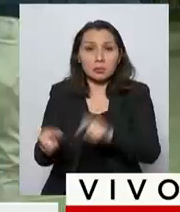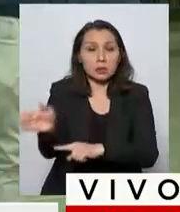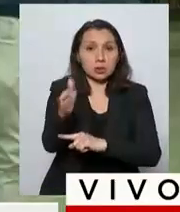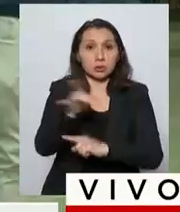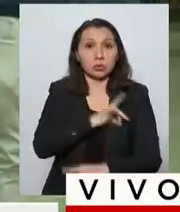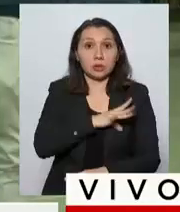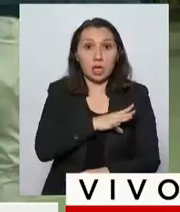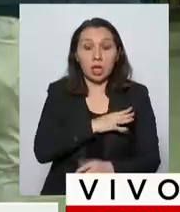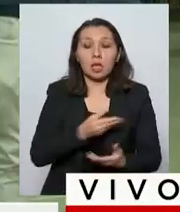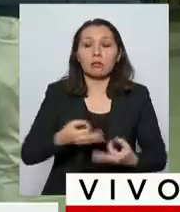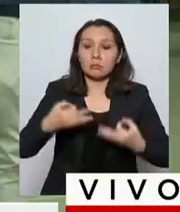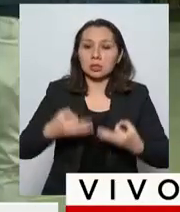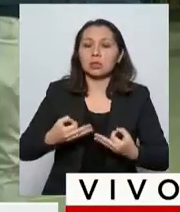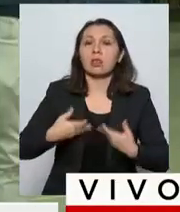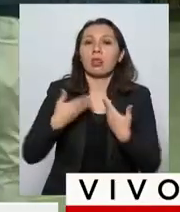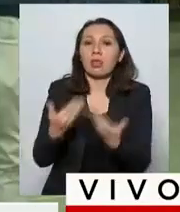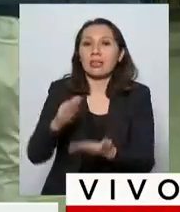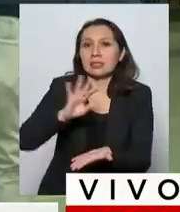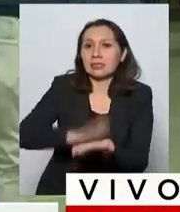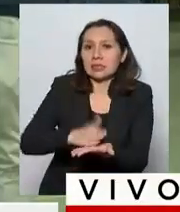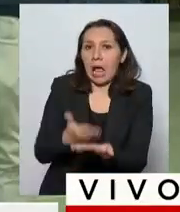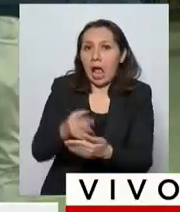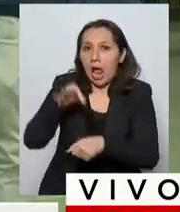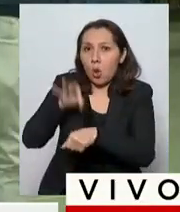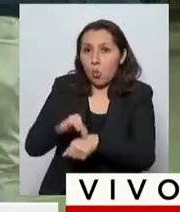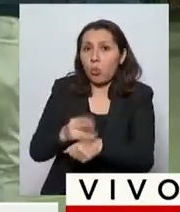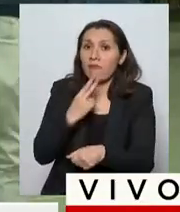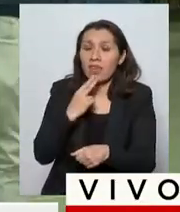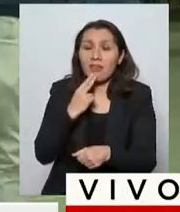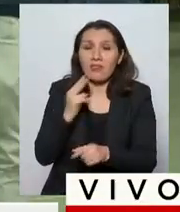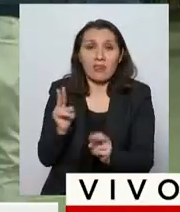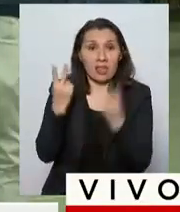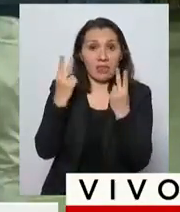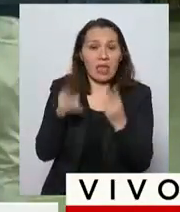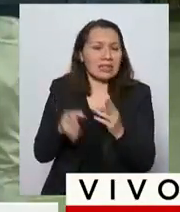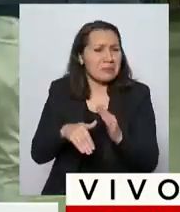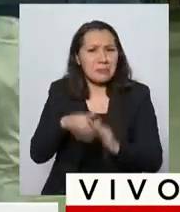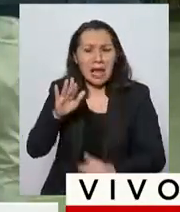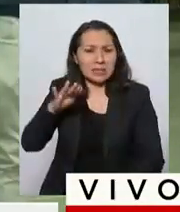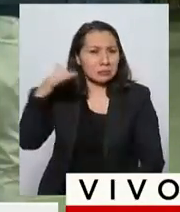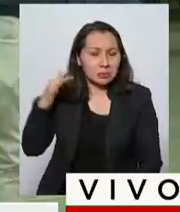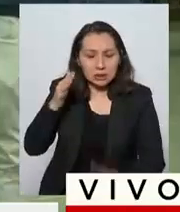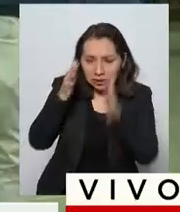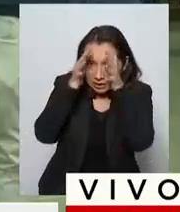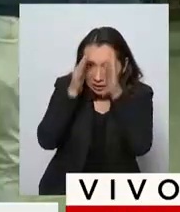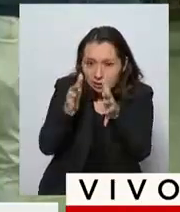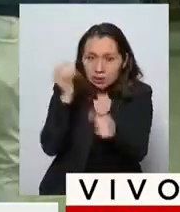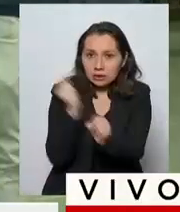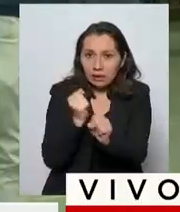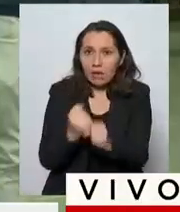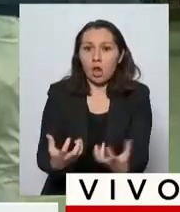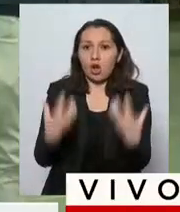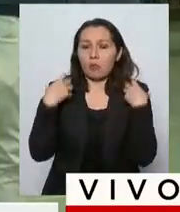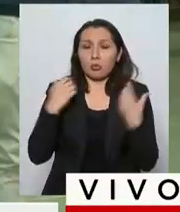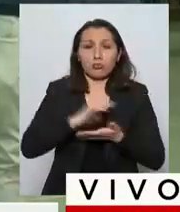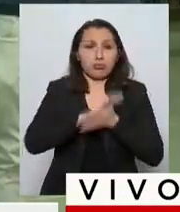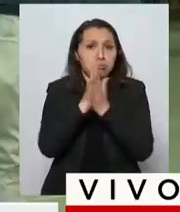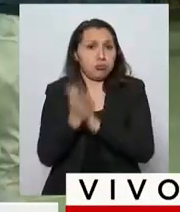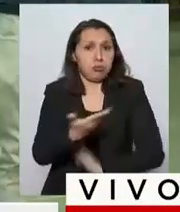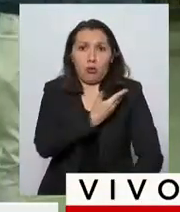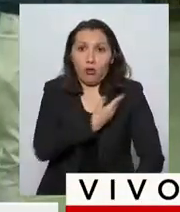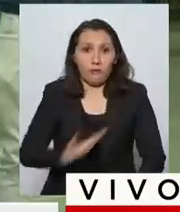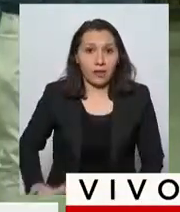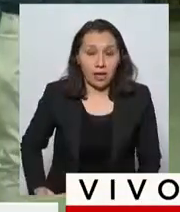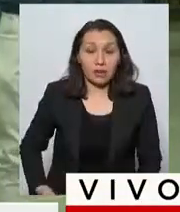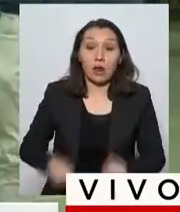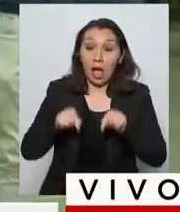compatriotas la salud y la vida, porque esa es la principal tarea y la principal responsabilidad de todo gobierno.